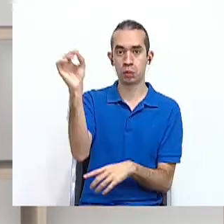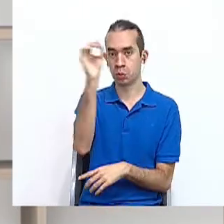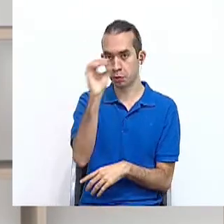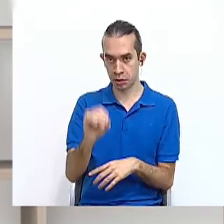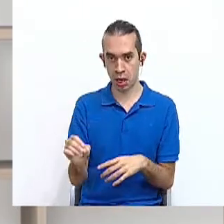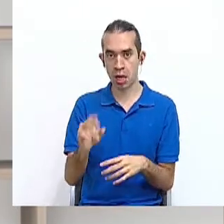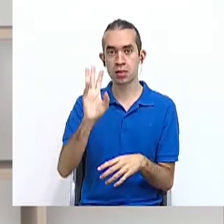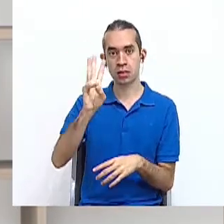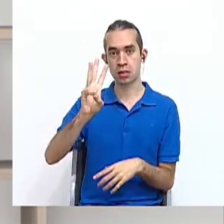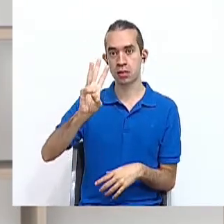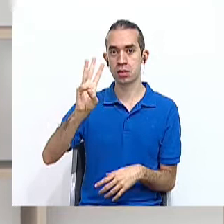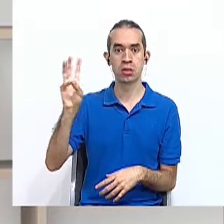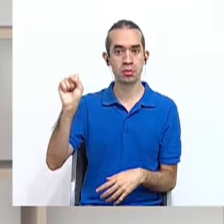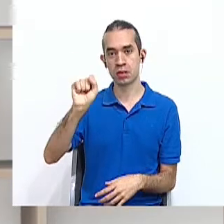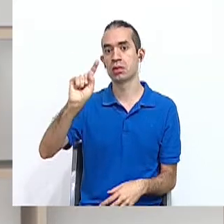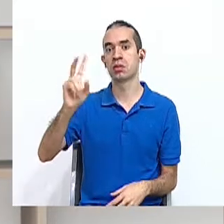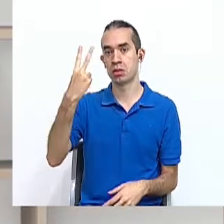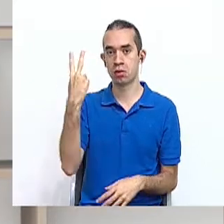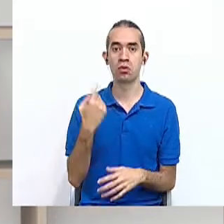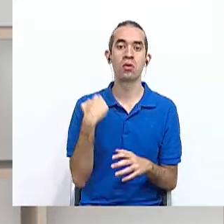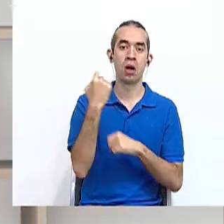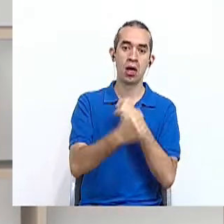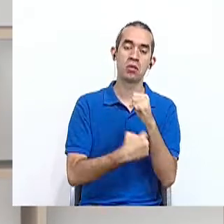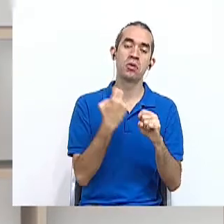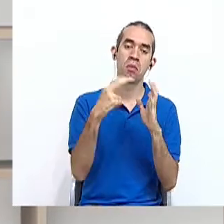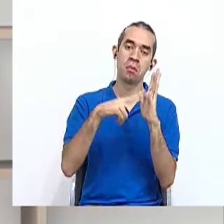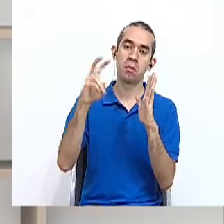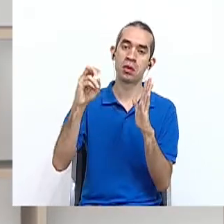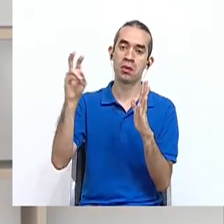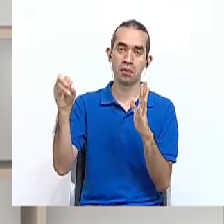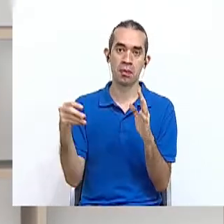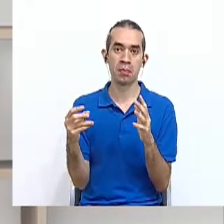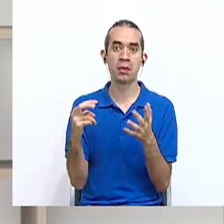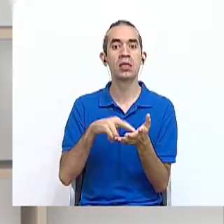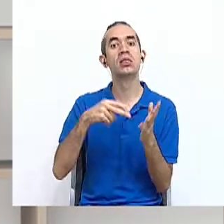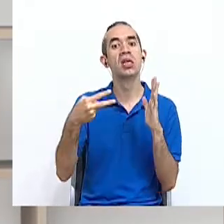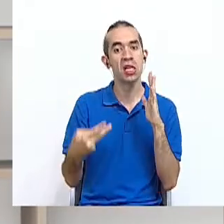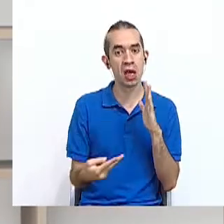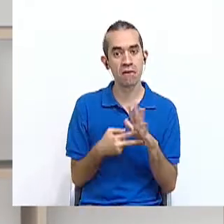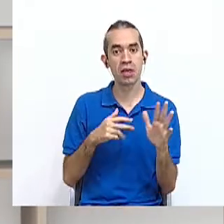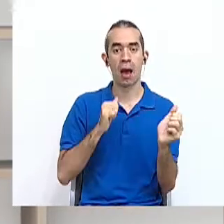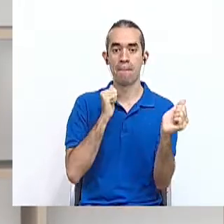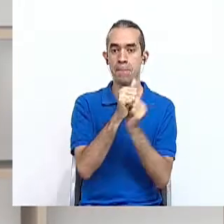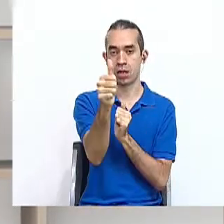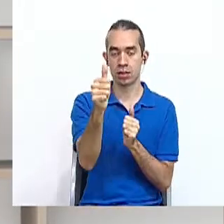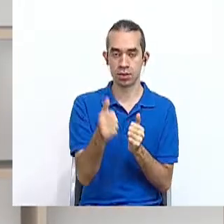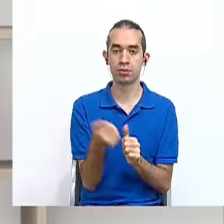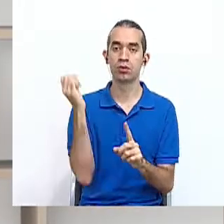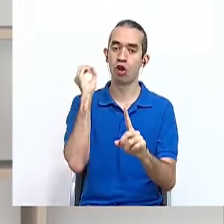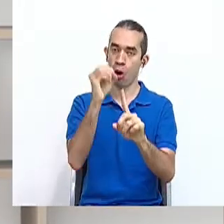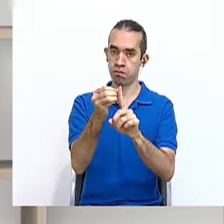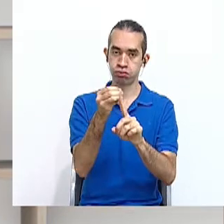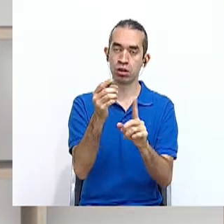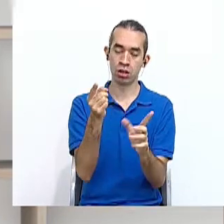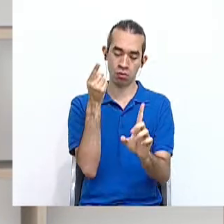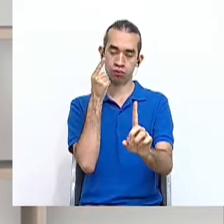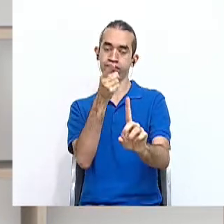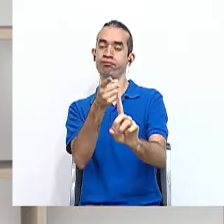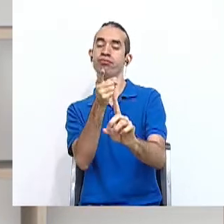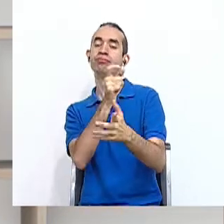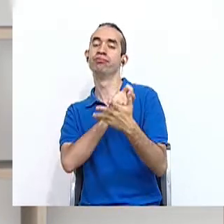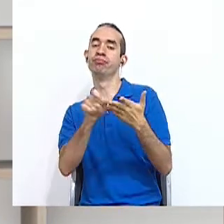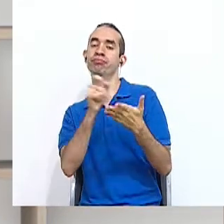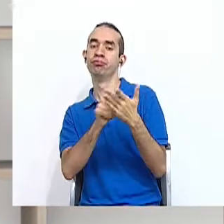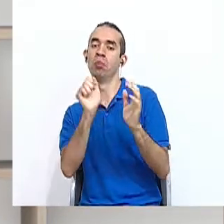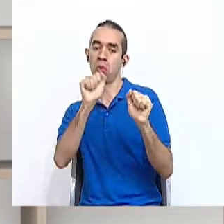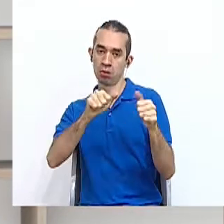segundo semestre 2020 nos va a permitir pasar de año, ese es nuestro objetivo. Es decir, escribir va a tener ese gran objetivo: poder